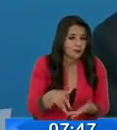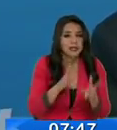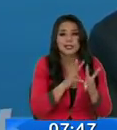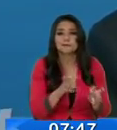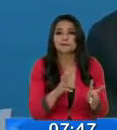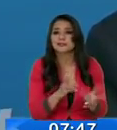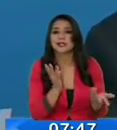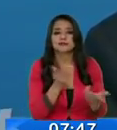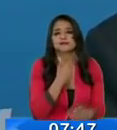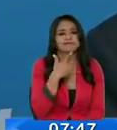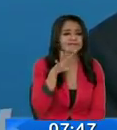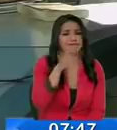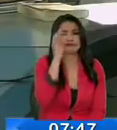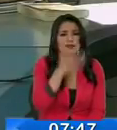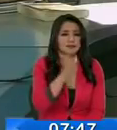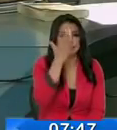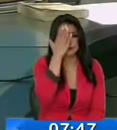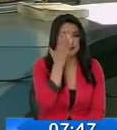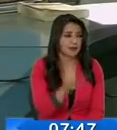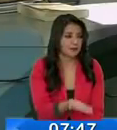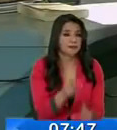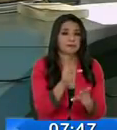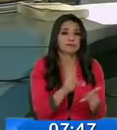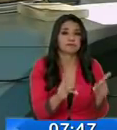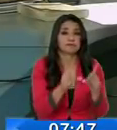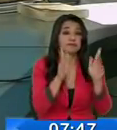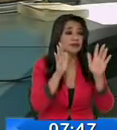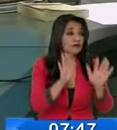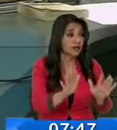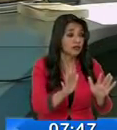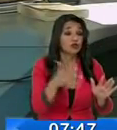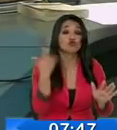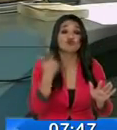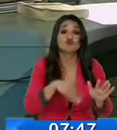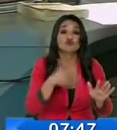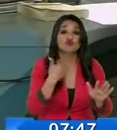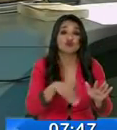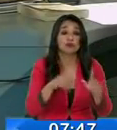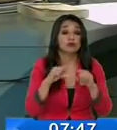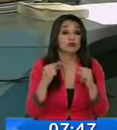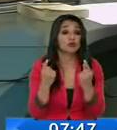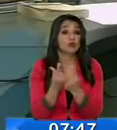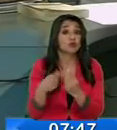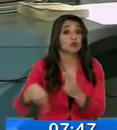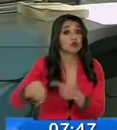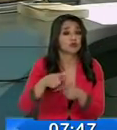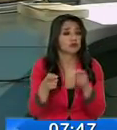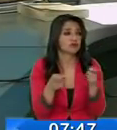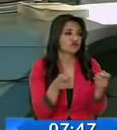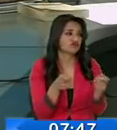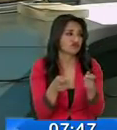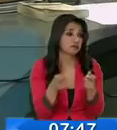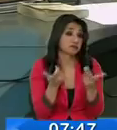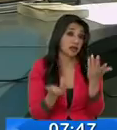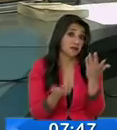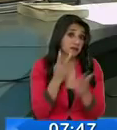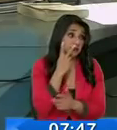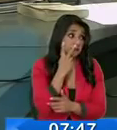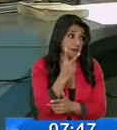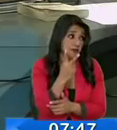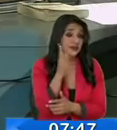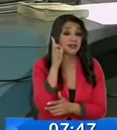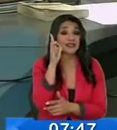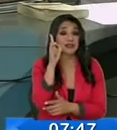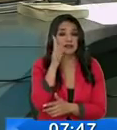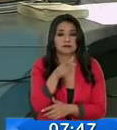investigación se puede concluir aquello. La prefectura ha caído en manos de un grupo, eso parece, ¿no es cierto?, dirigidos